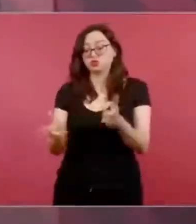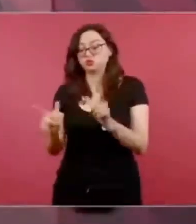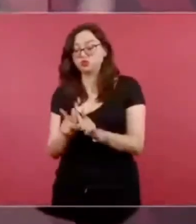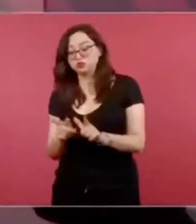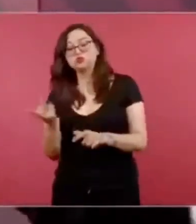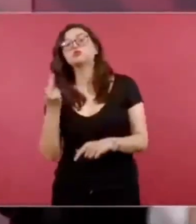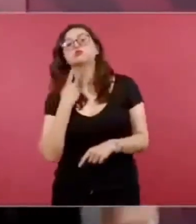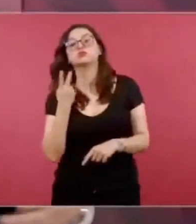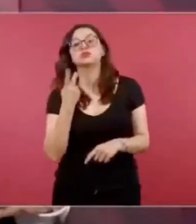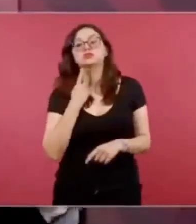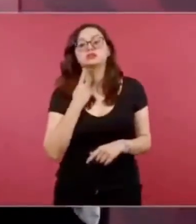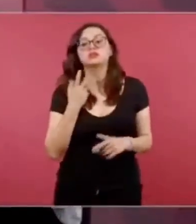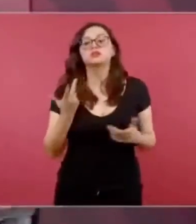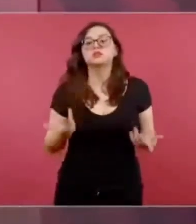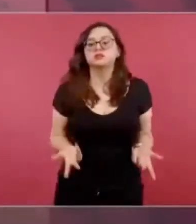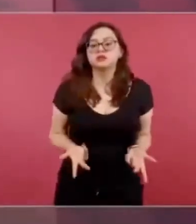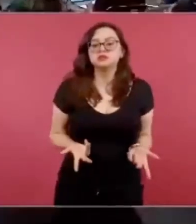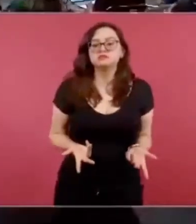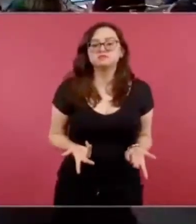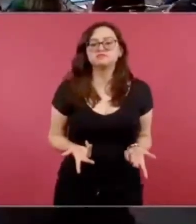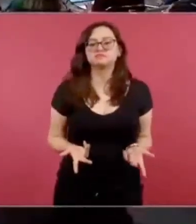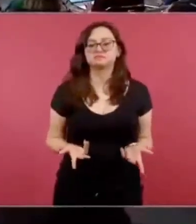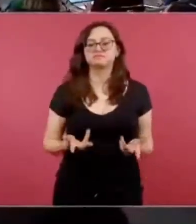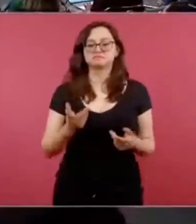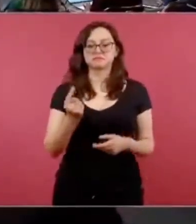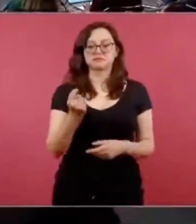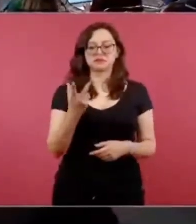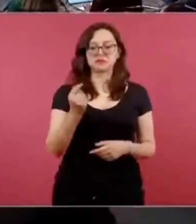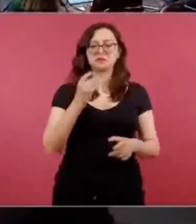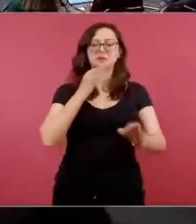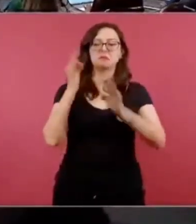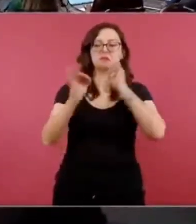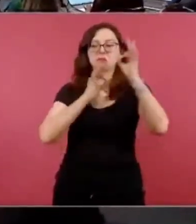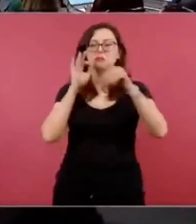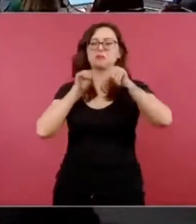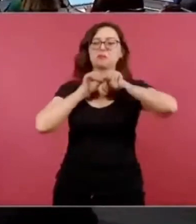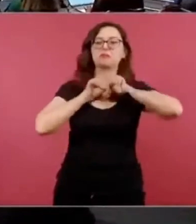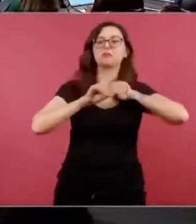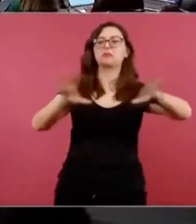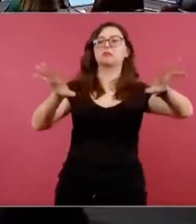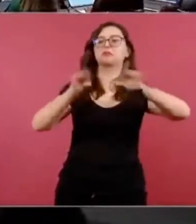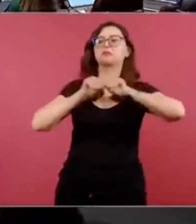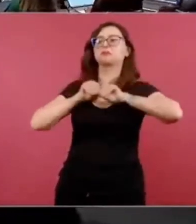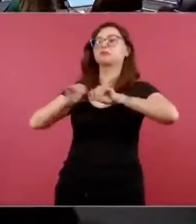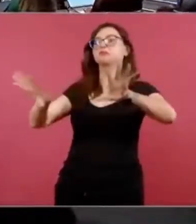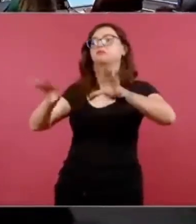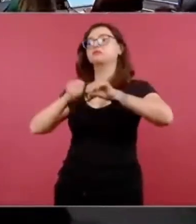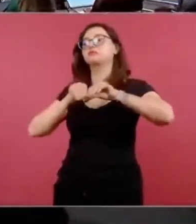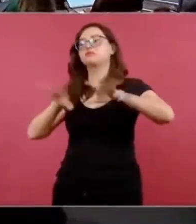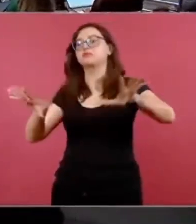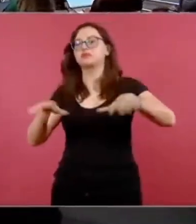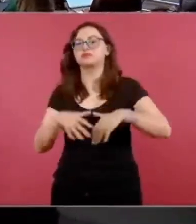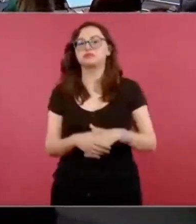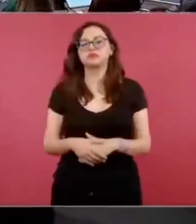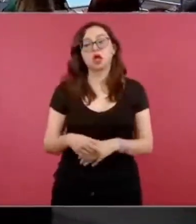ponían a la gente en los pueblos, en los municipios, en los estados, a pelear entre partidos que eran